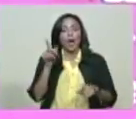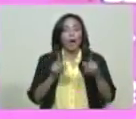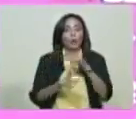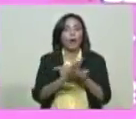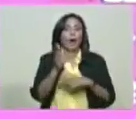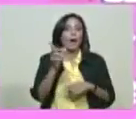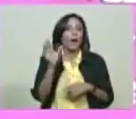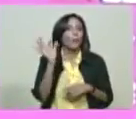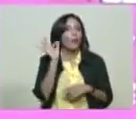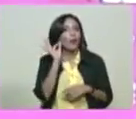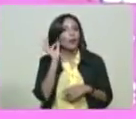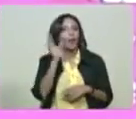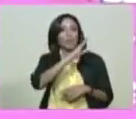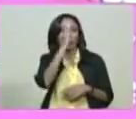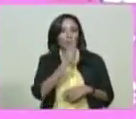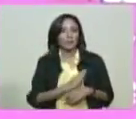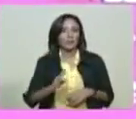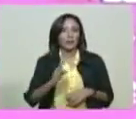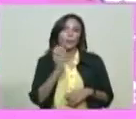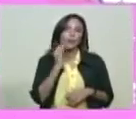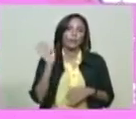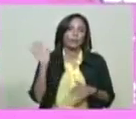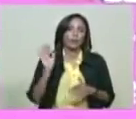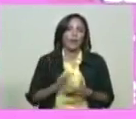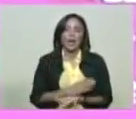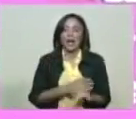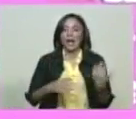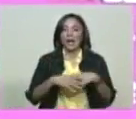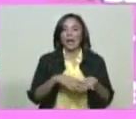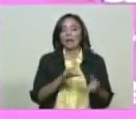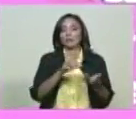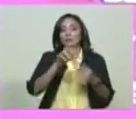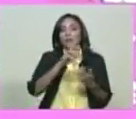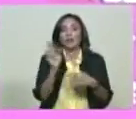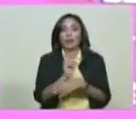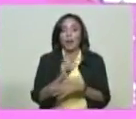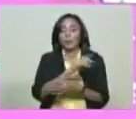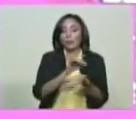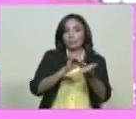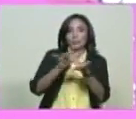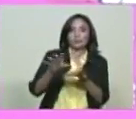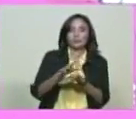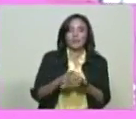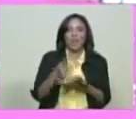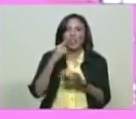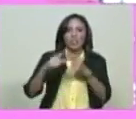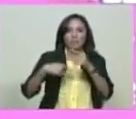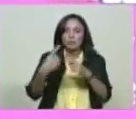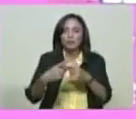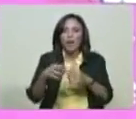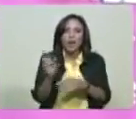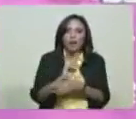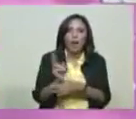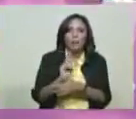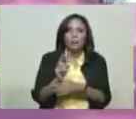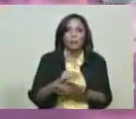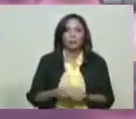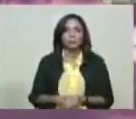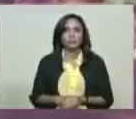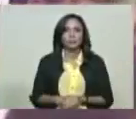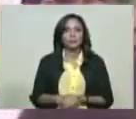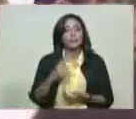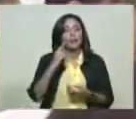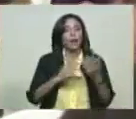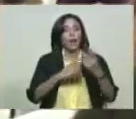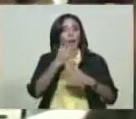rousseff bueno lo derrocaron de un día para otro y se puede decir que dilma tuviera un